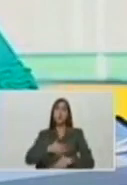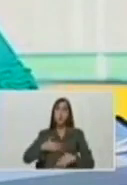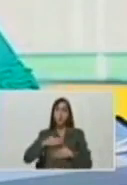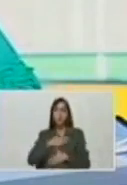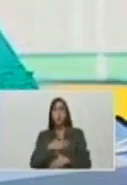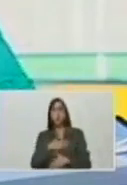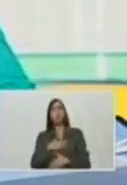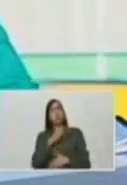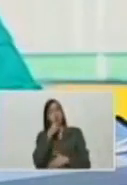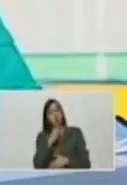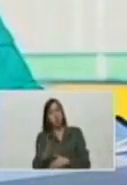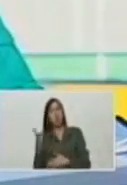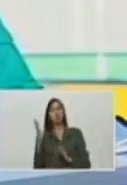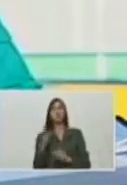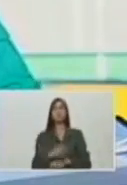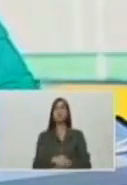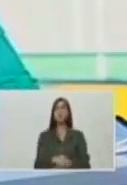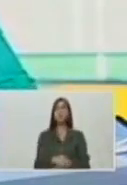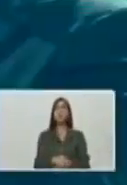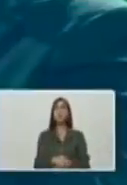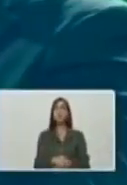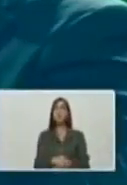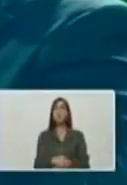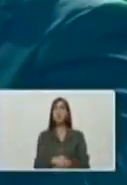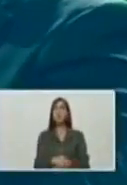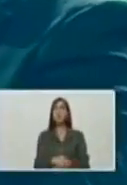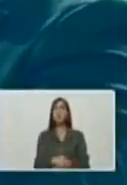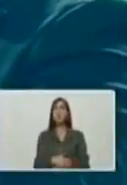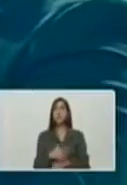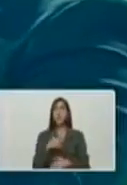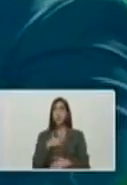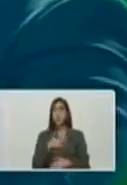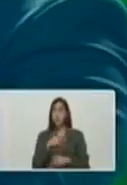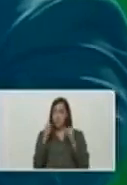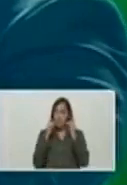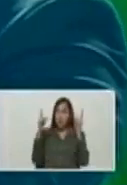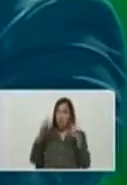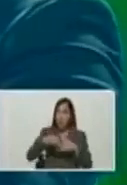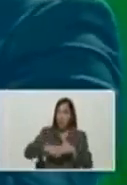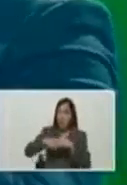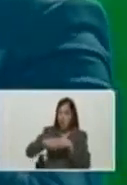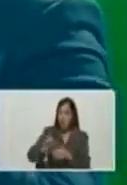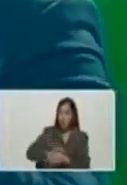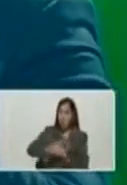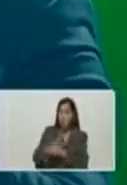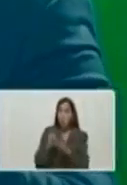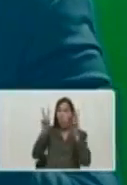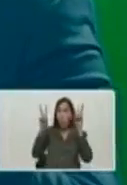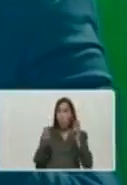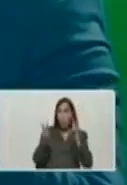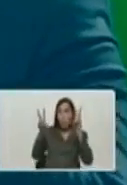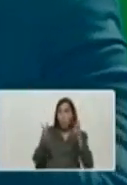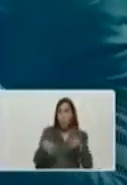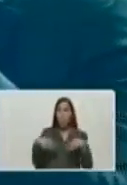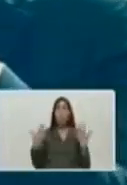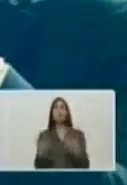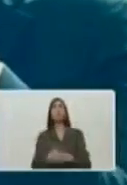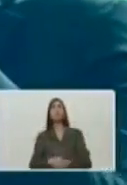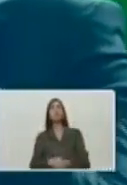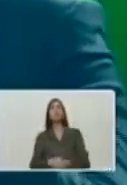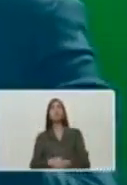pasarla bien. Dice, me levanto, me saluda un nuevo día, me levanto,